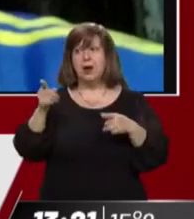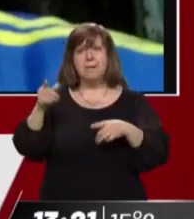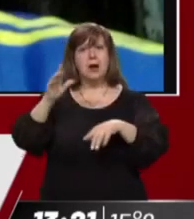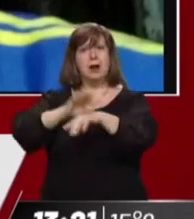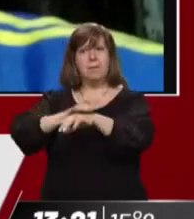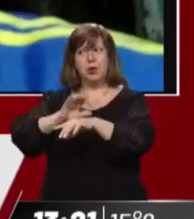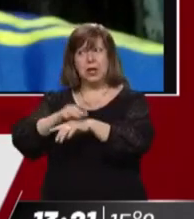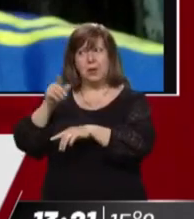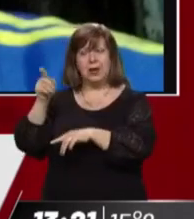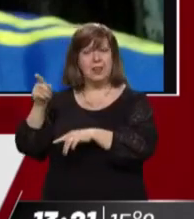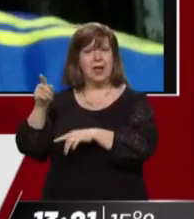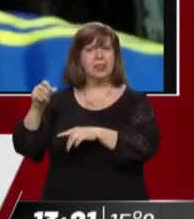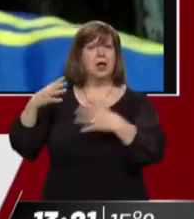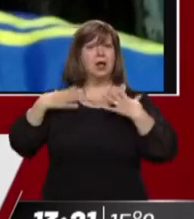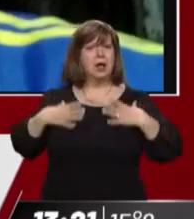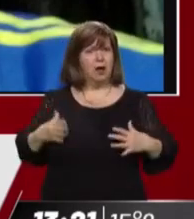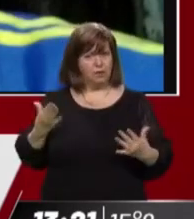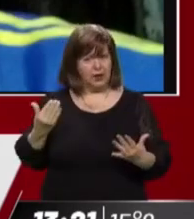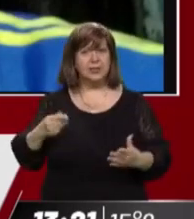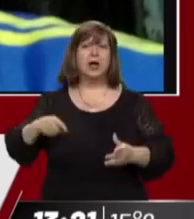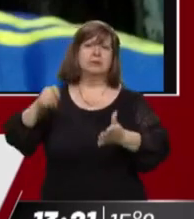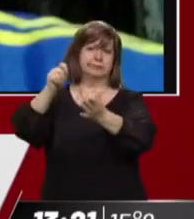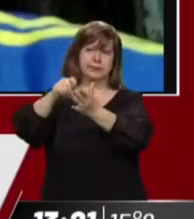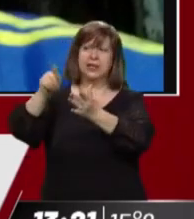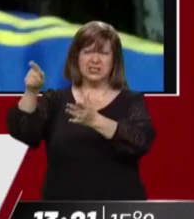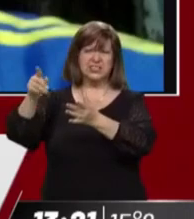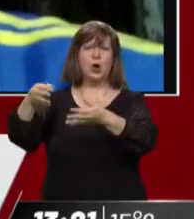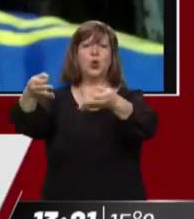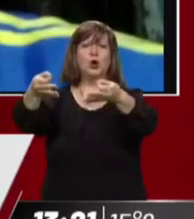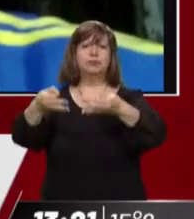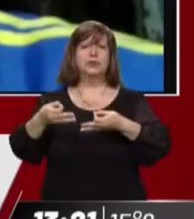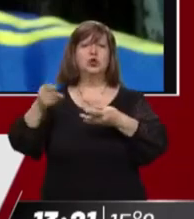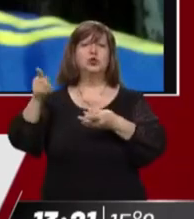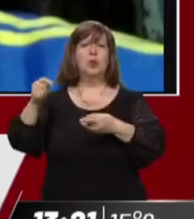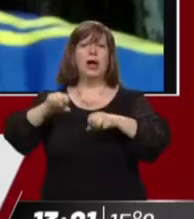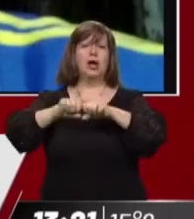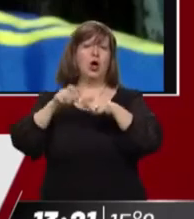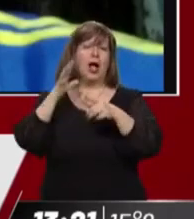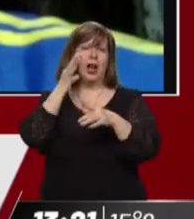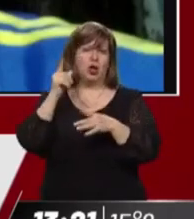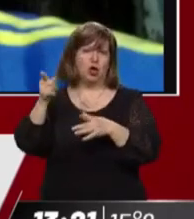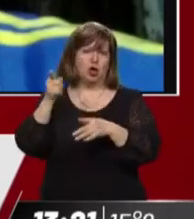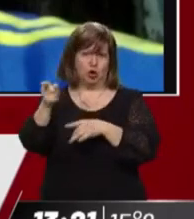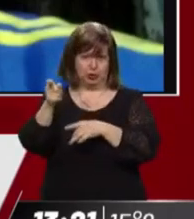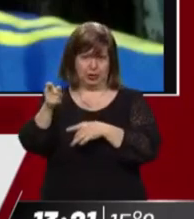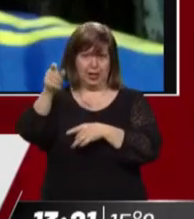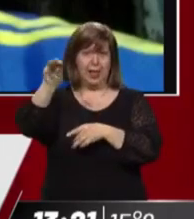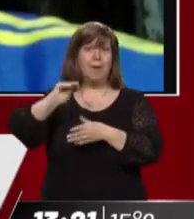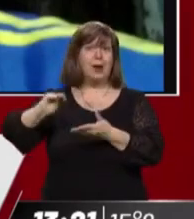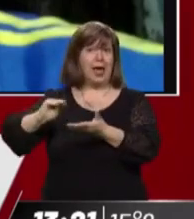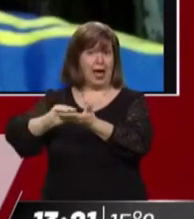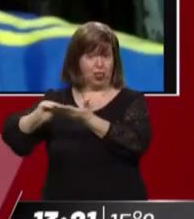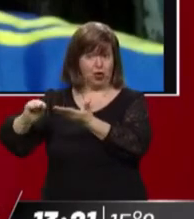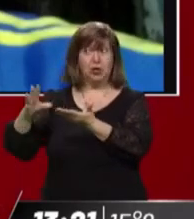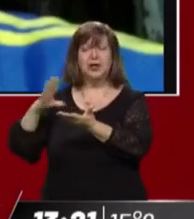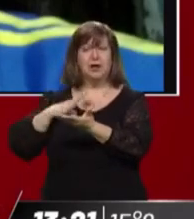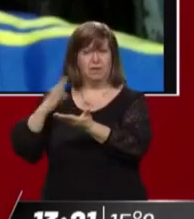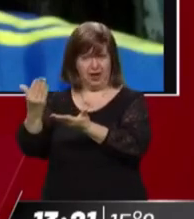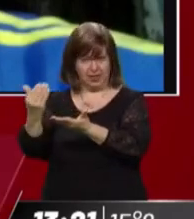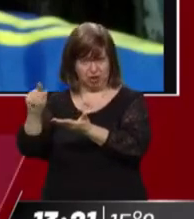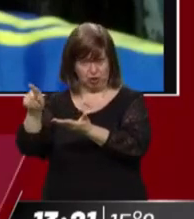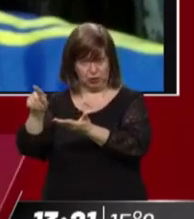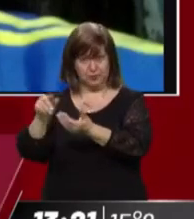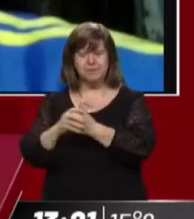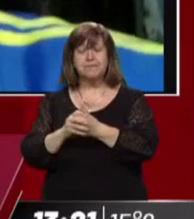a hacer no tengan dudas amenaza previa ante la fiscal se sabe algo Perdón no ha habido